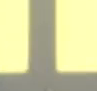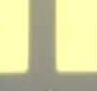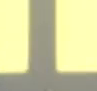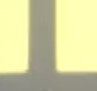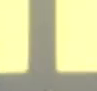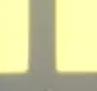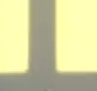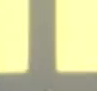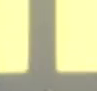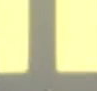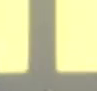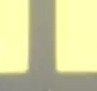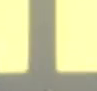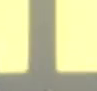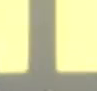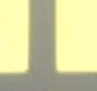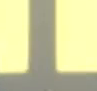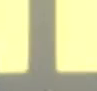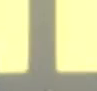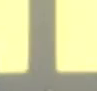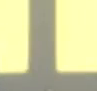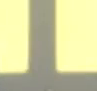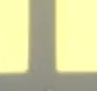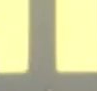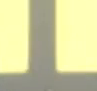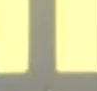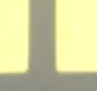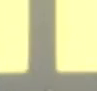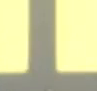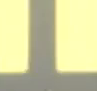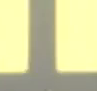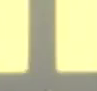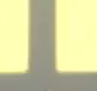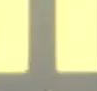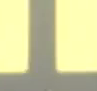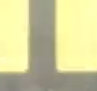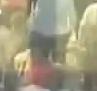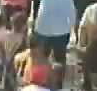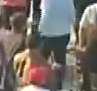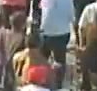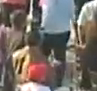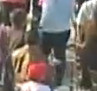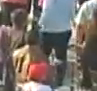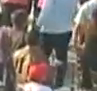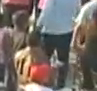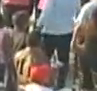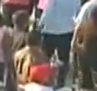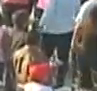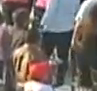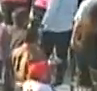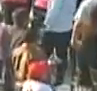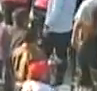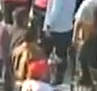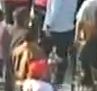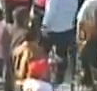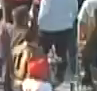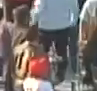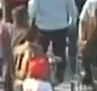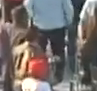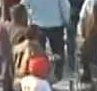Y a esta hora hay información de último minuto. Nos contactamos con nuestra compañera Indira López. Adelante, Indira. La